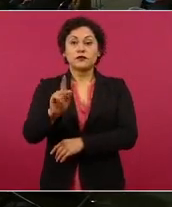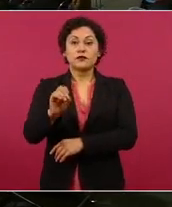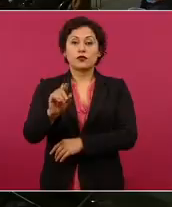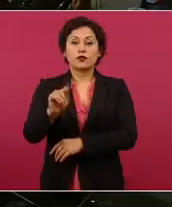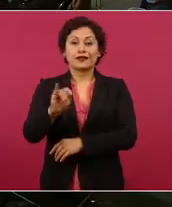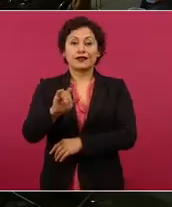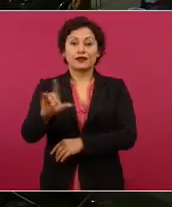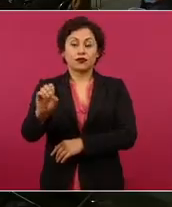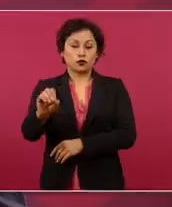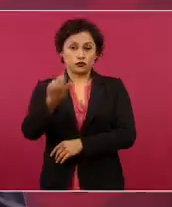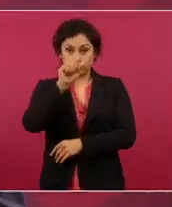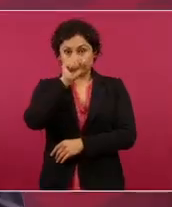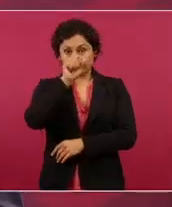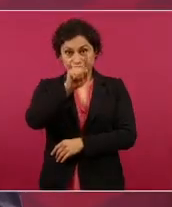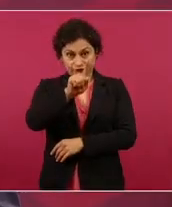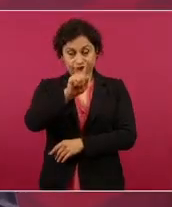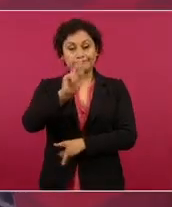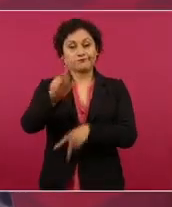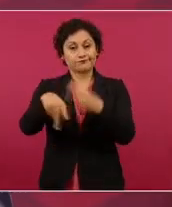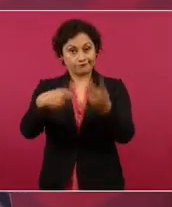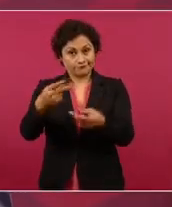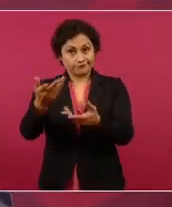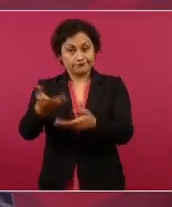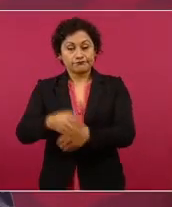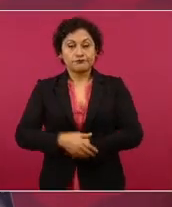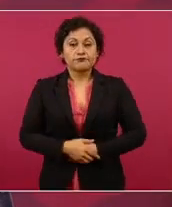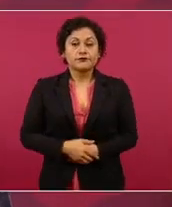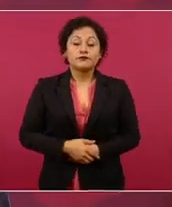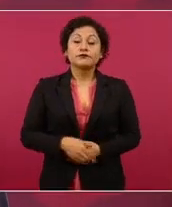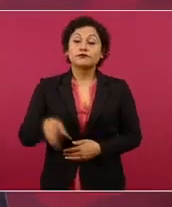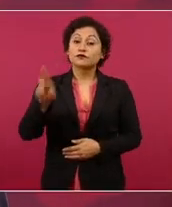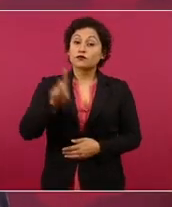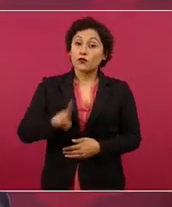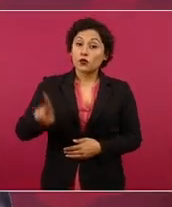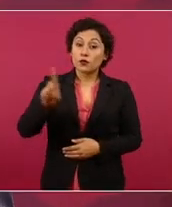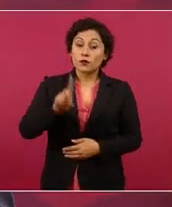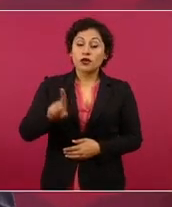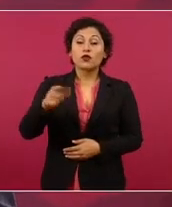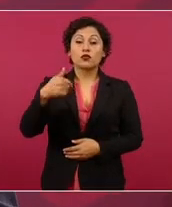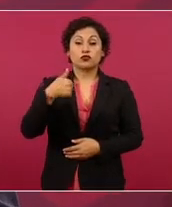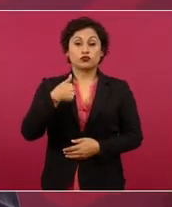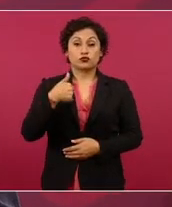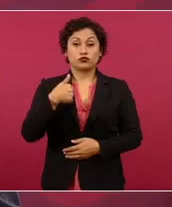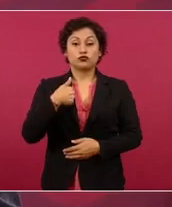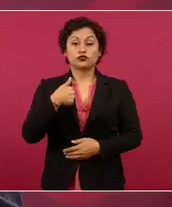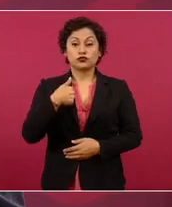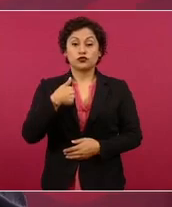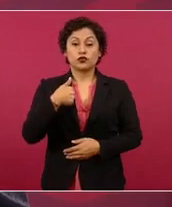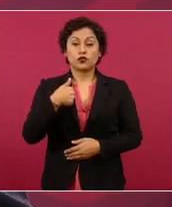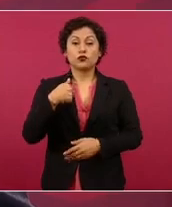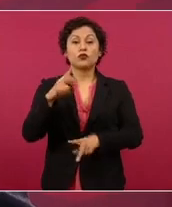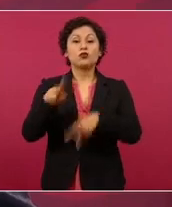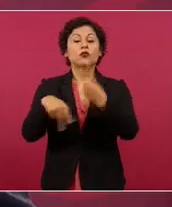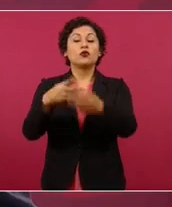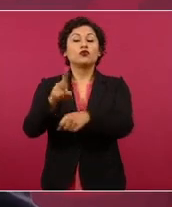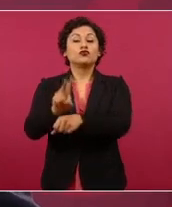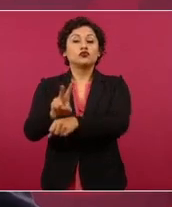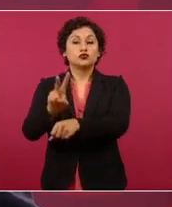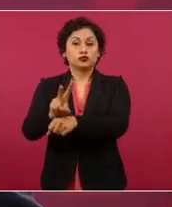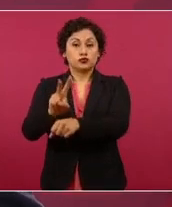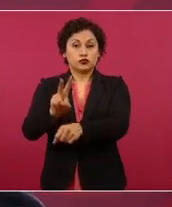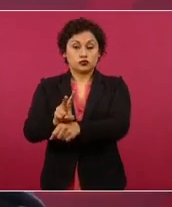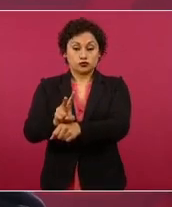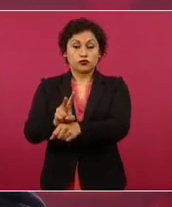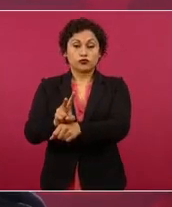Jalisco. Y el domingo lo voy a dedicar a la supervisión del